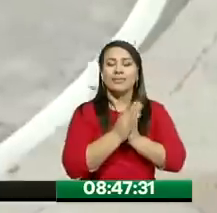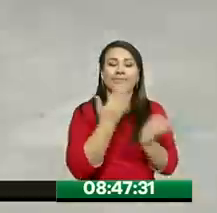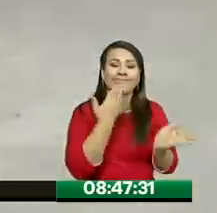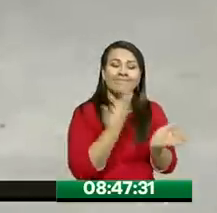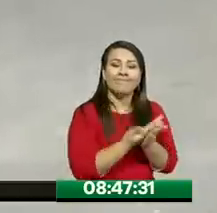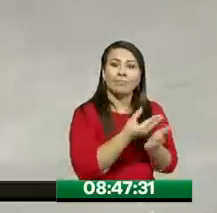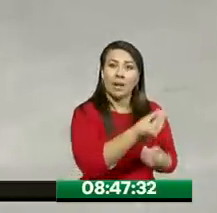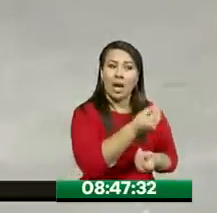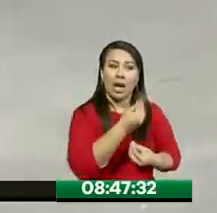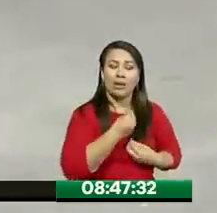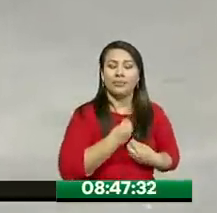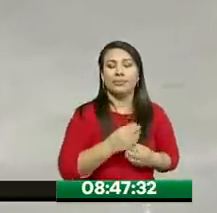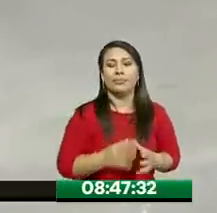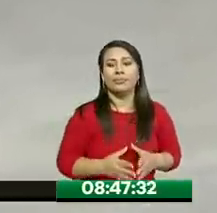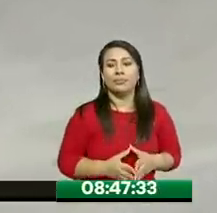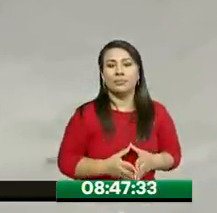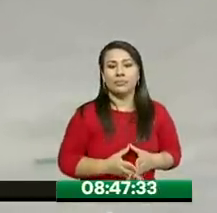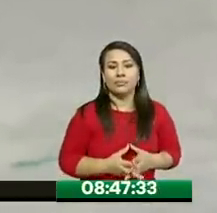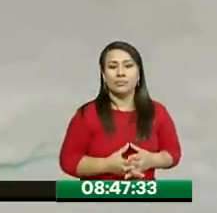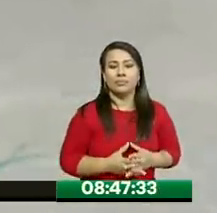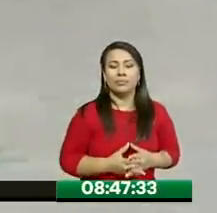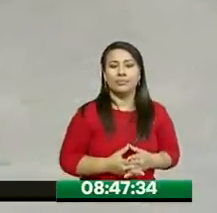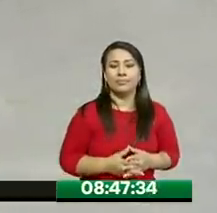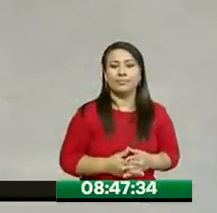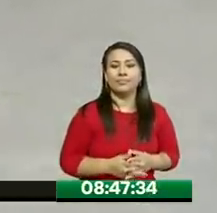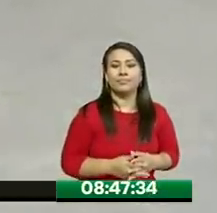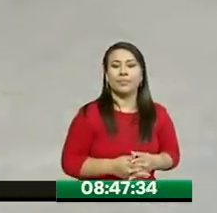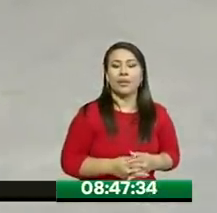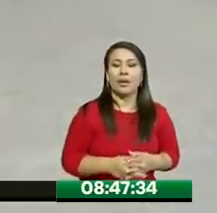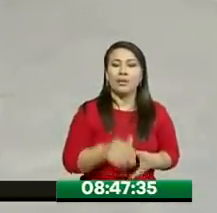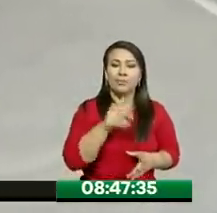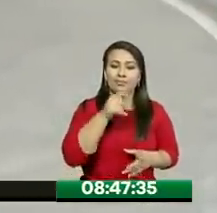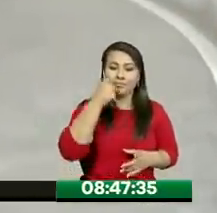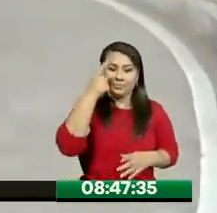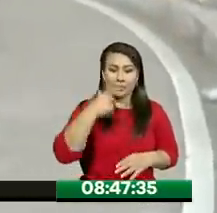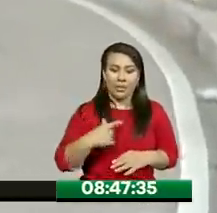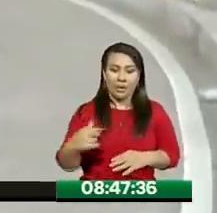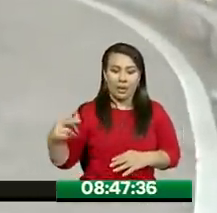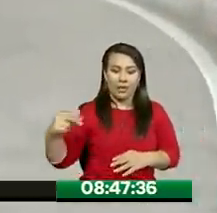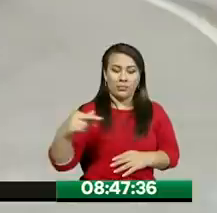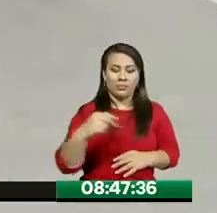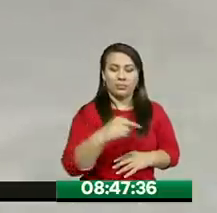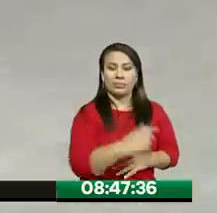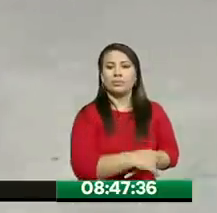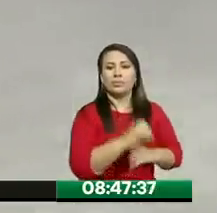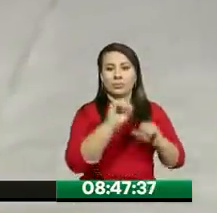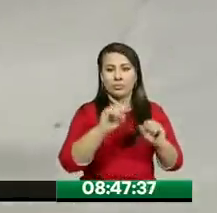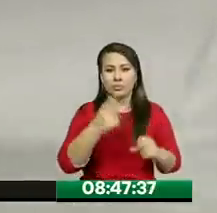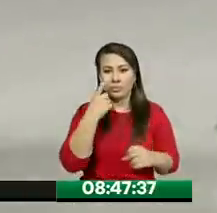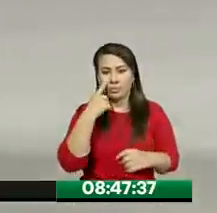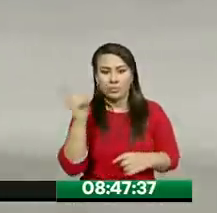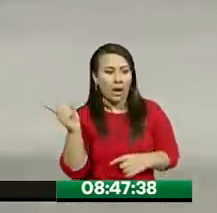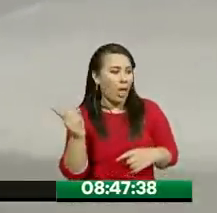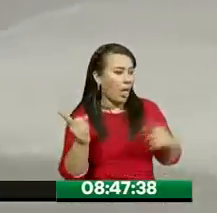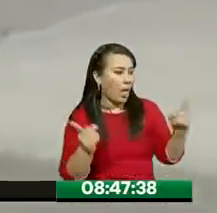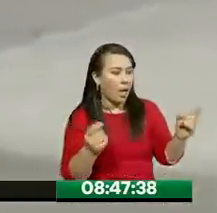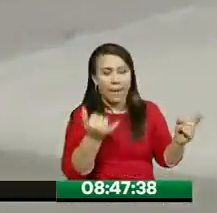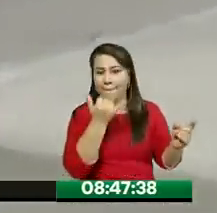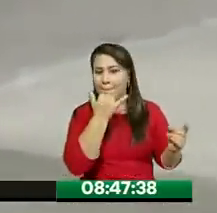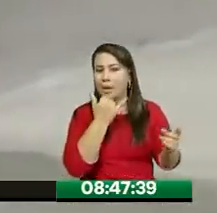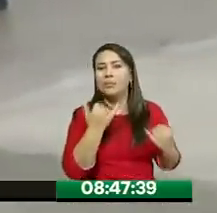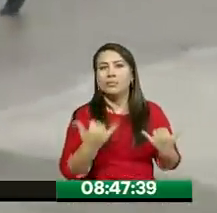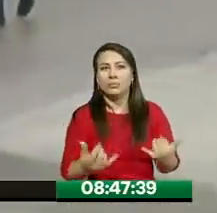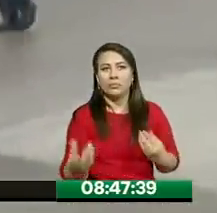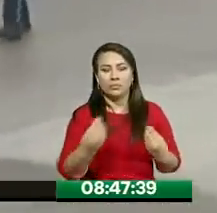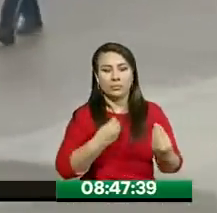Transportaban 10 cápsulas de heroína a bordo de una motocicleta. Para no ser detectados por la policía, la pareja